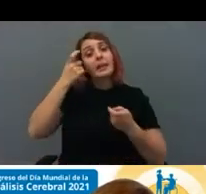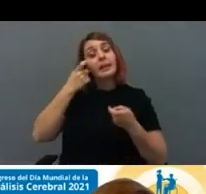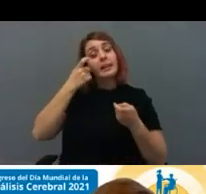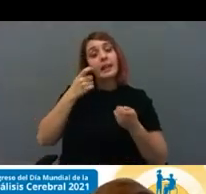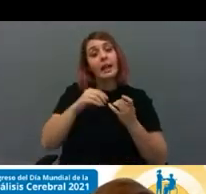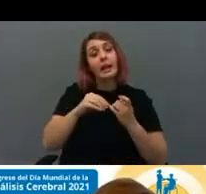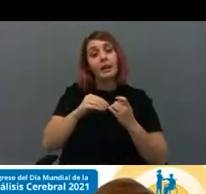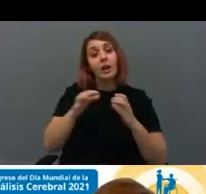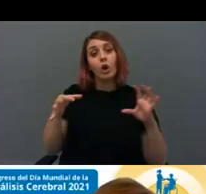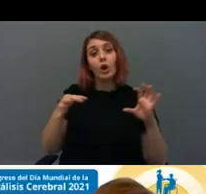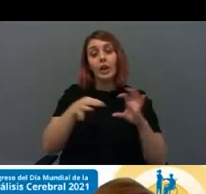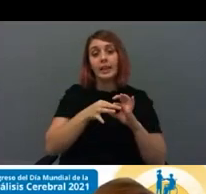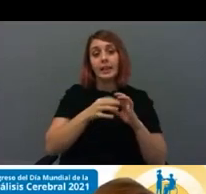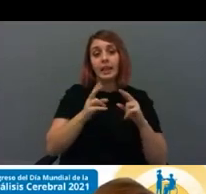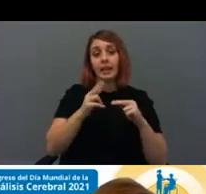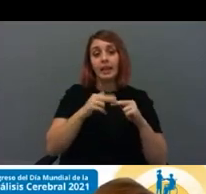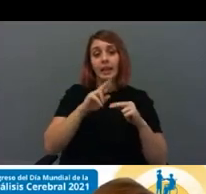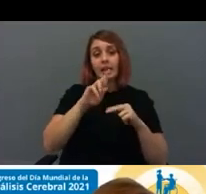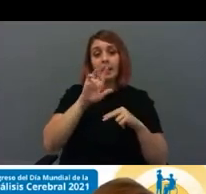de conectar con Regina,